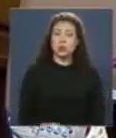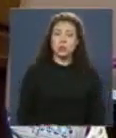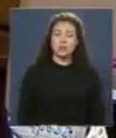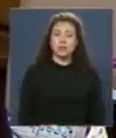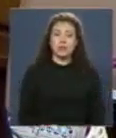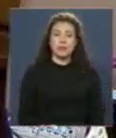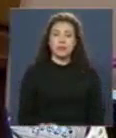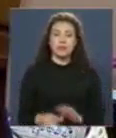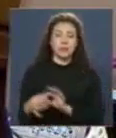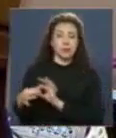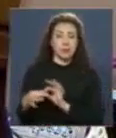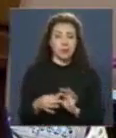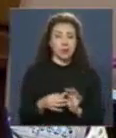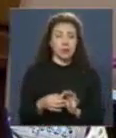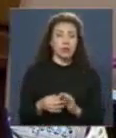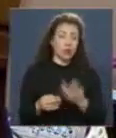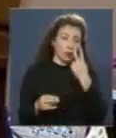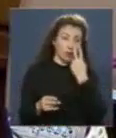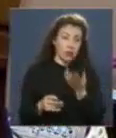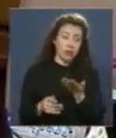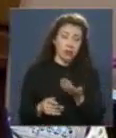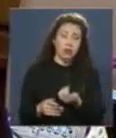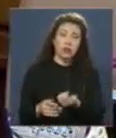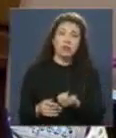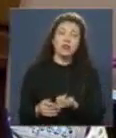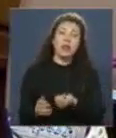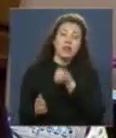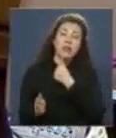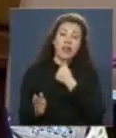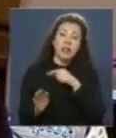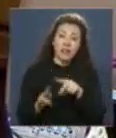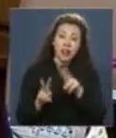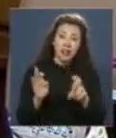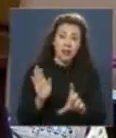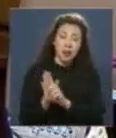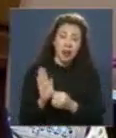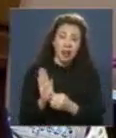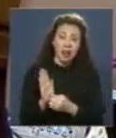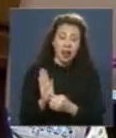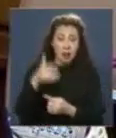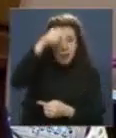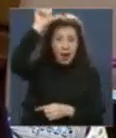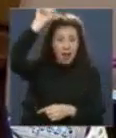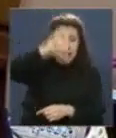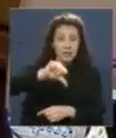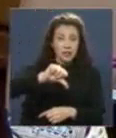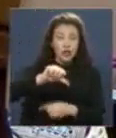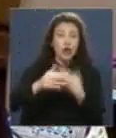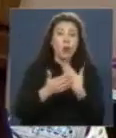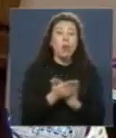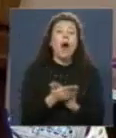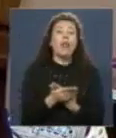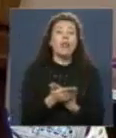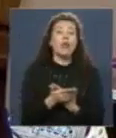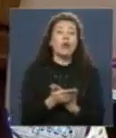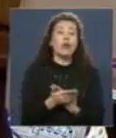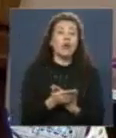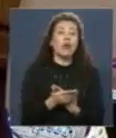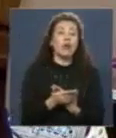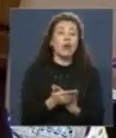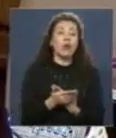cuenta esta insuficiente figura en materia penal que castigaba la conducta